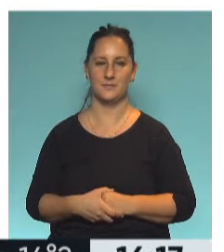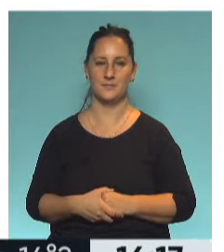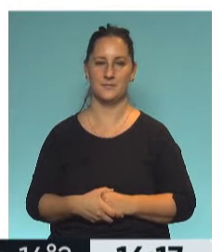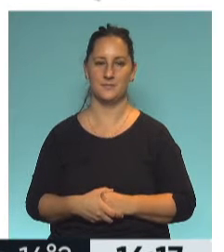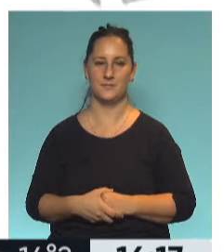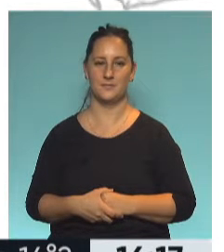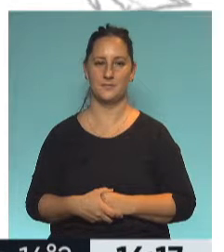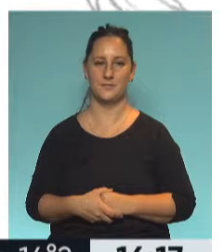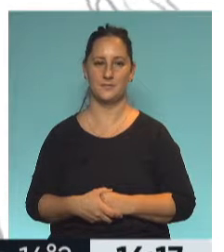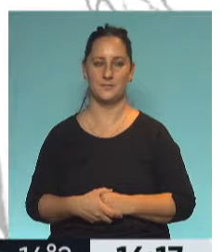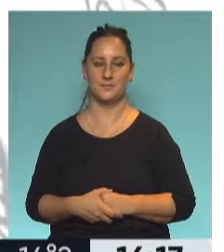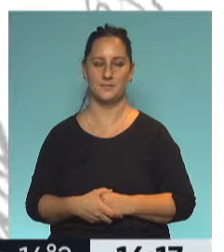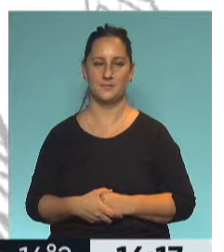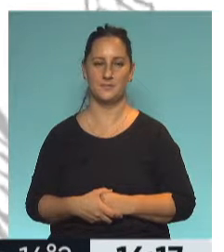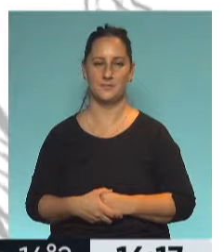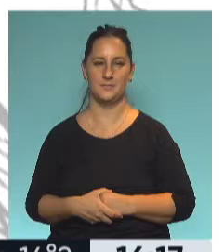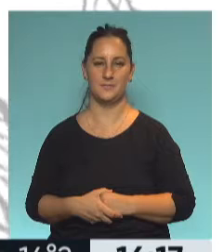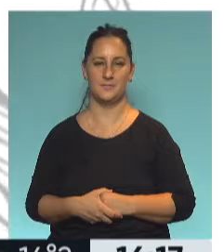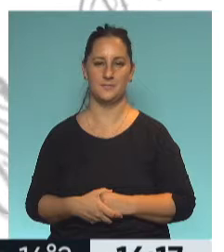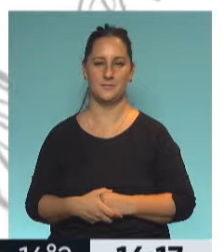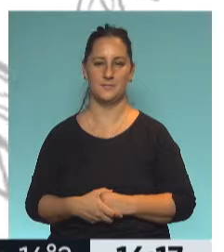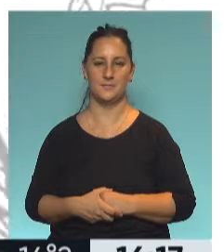van. Mi alma en tu abrazo